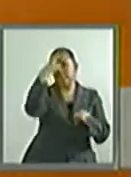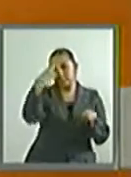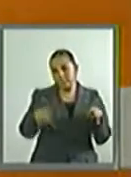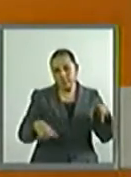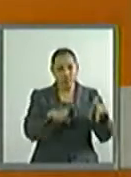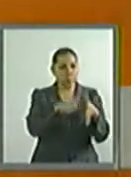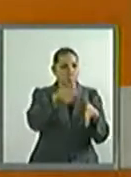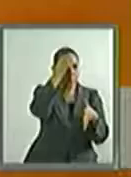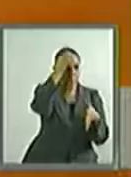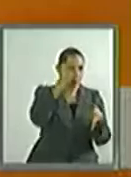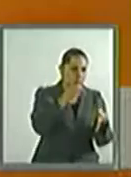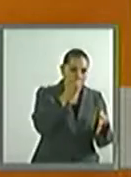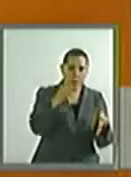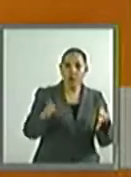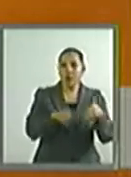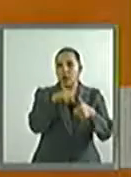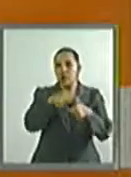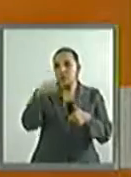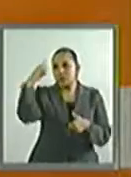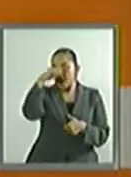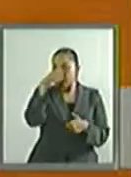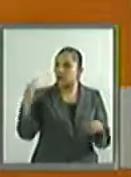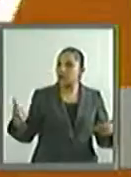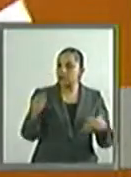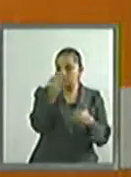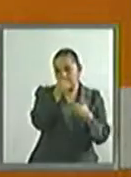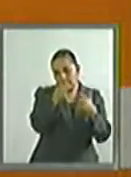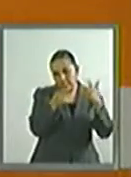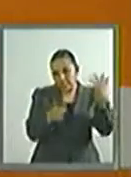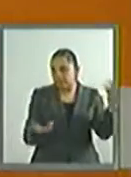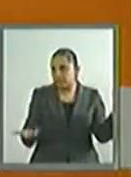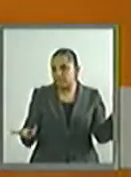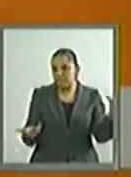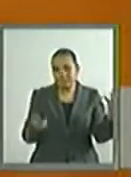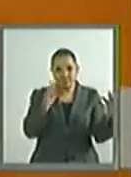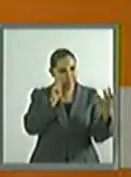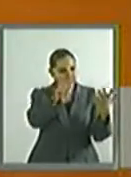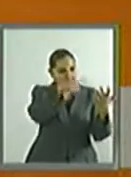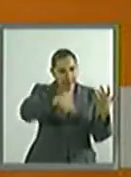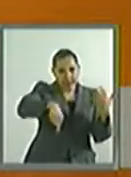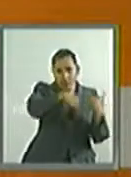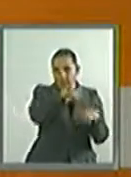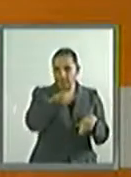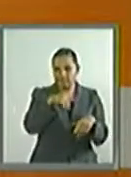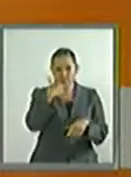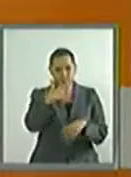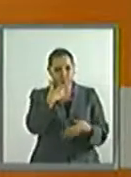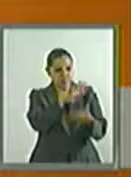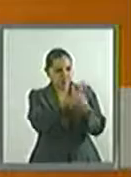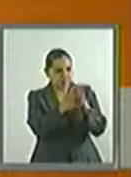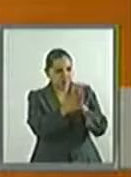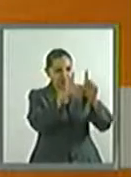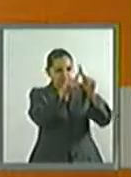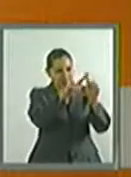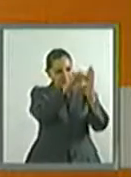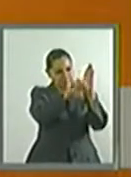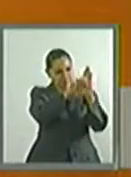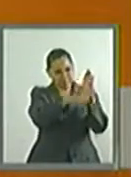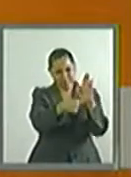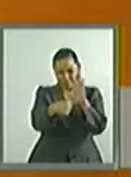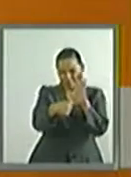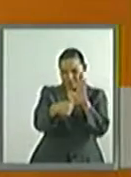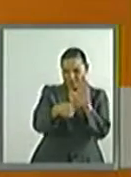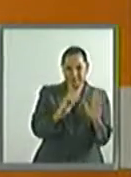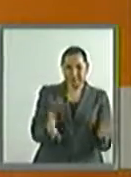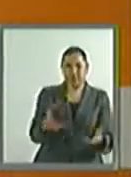Nayarit, que son el vivo ejemplo de prácticas corruptas. Yo diría que México ya no aguanta